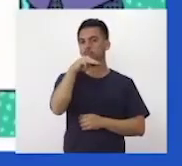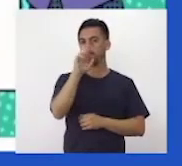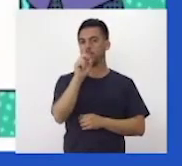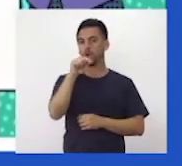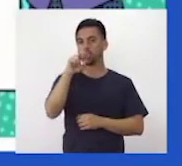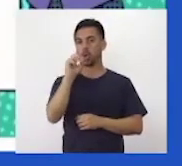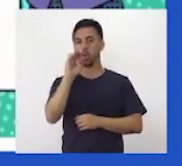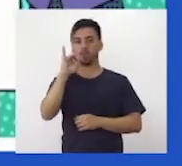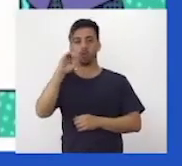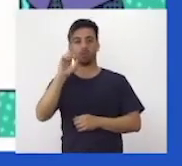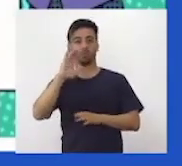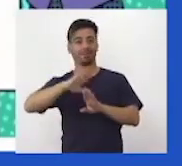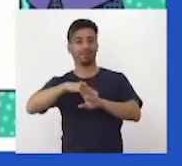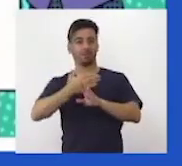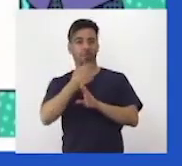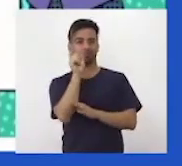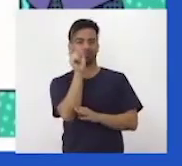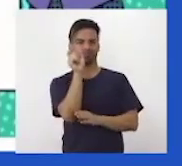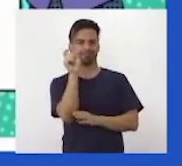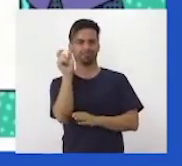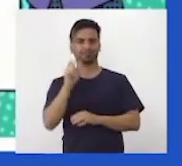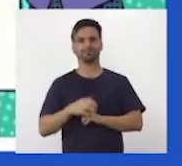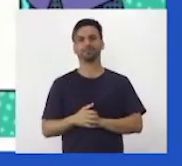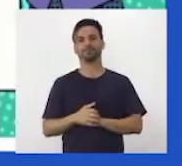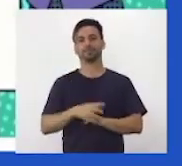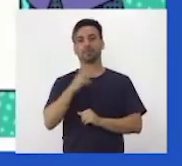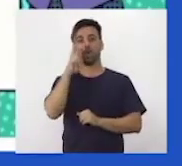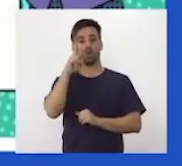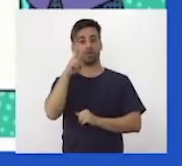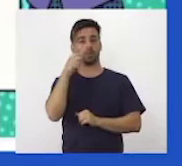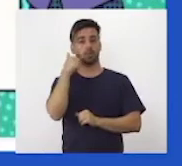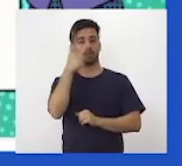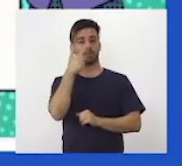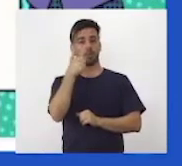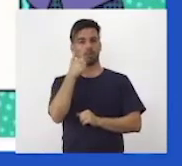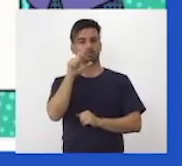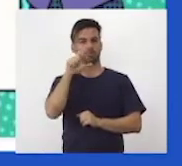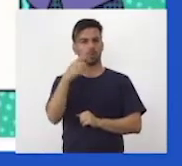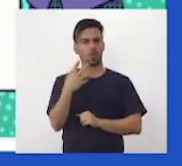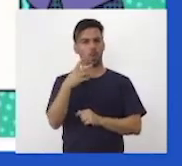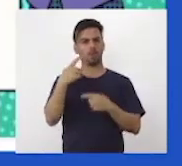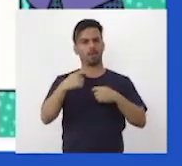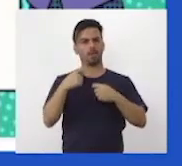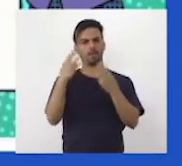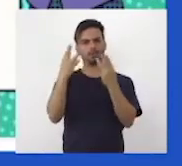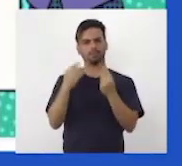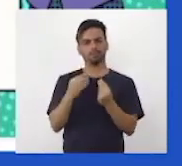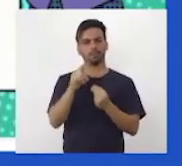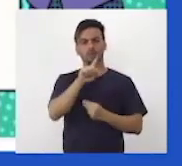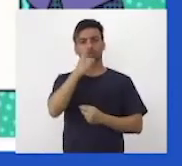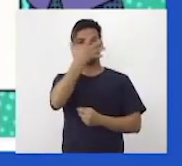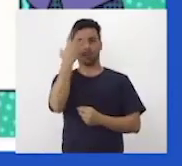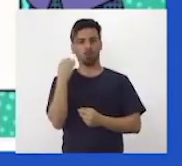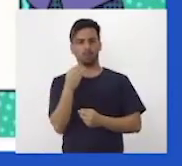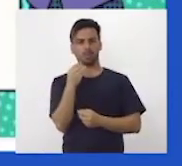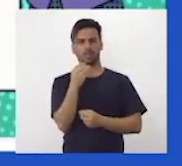luego la parte literal. Observa bien cómo queda.